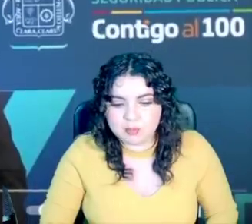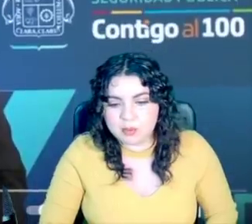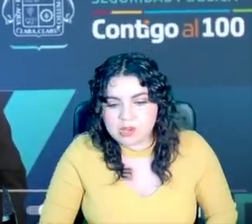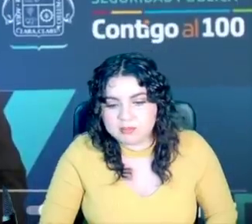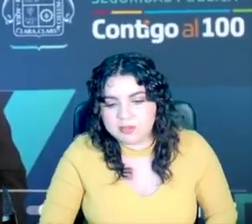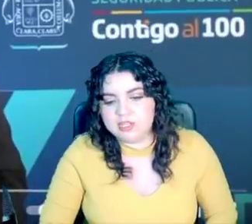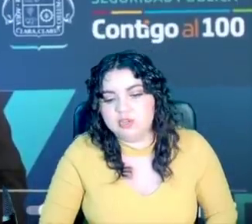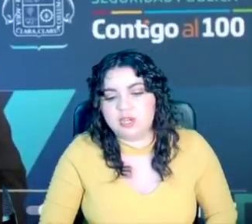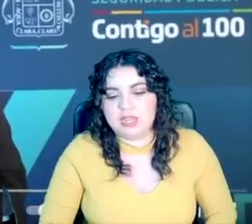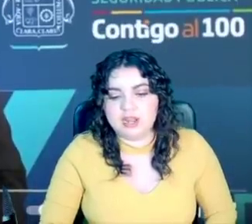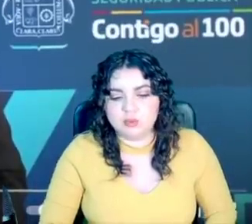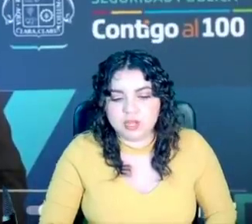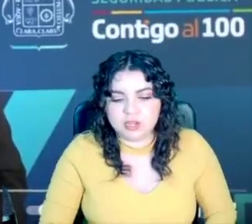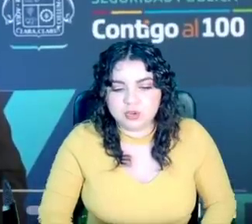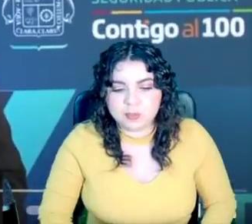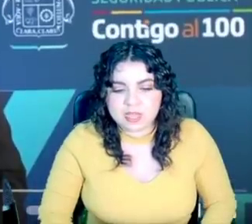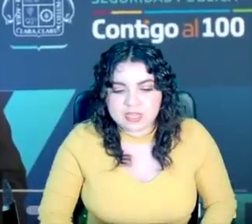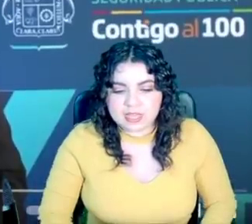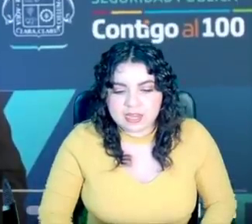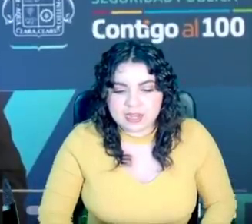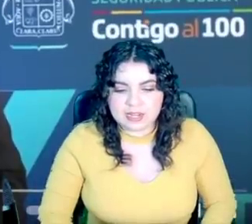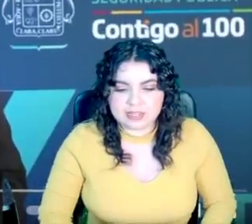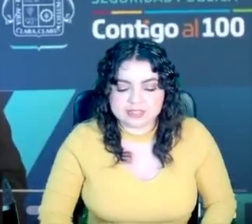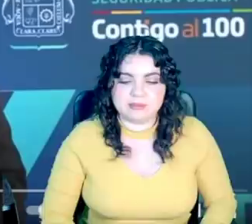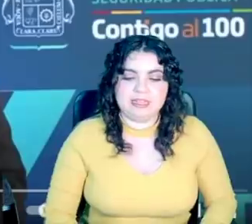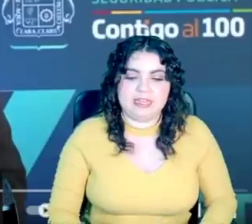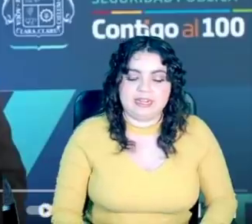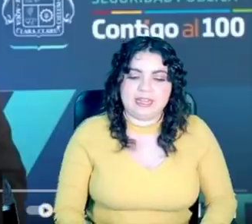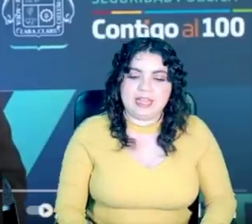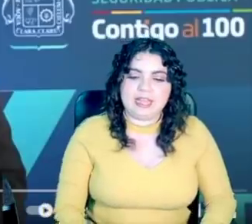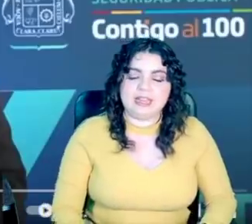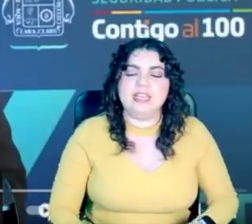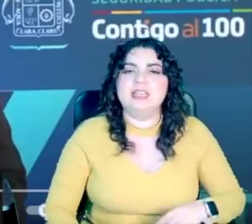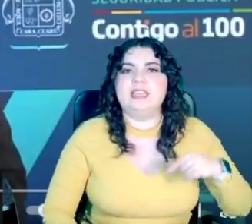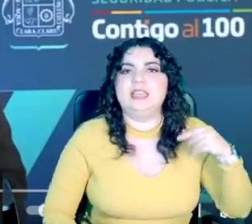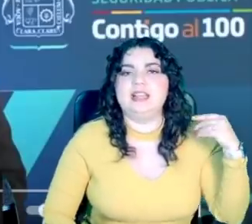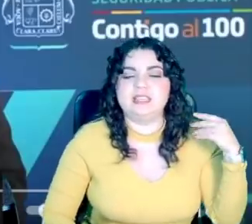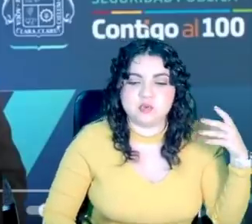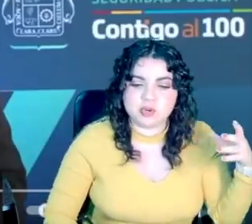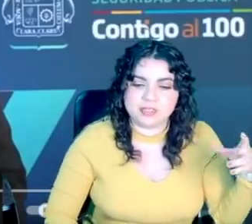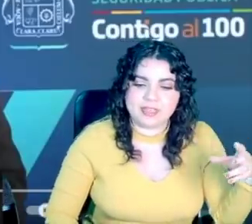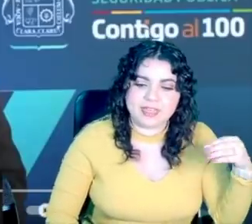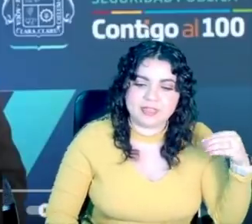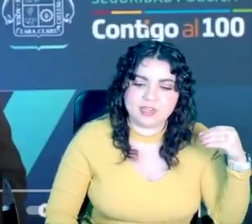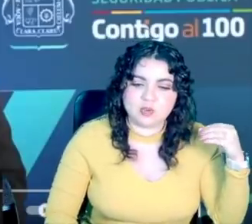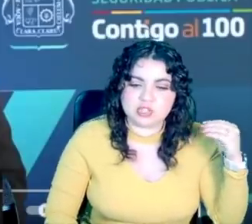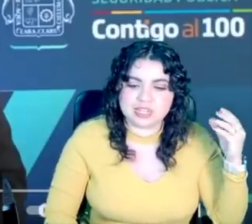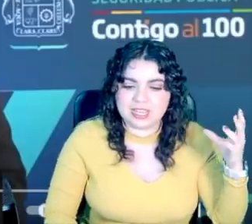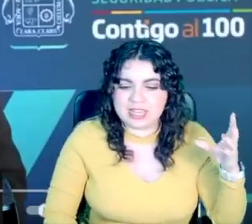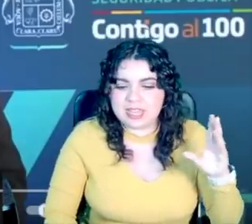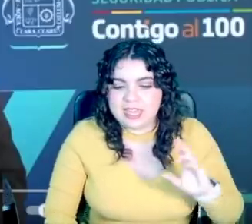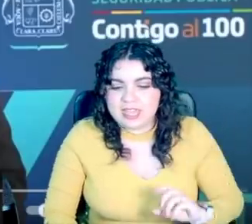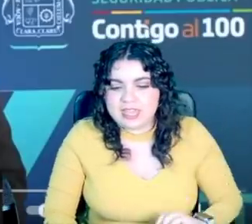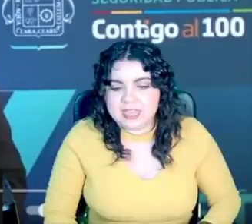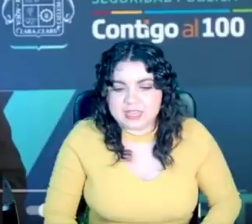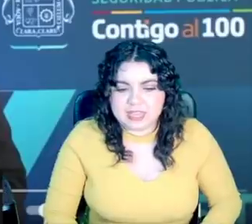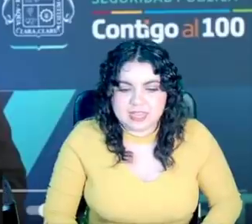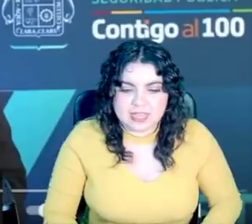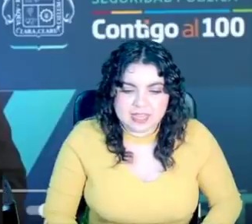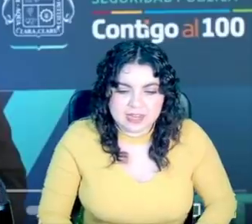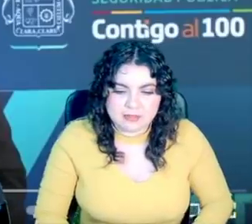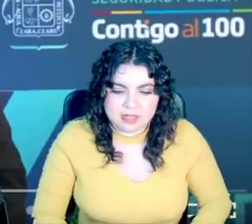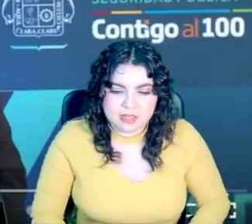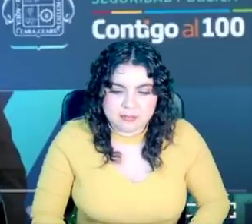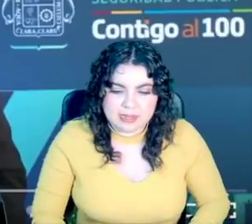creer al pueblo de México que él era el bueno, que él era el que se iba a encargar, que la seguridad, que no sé qué, que